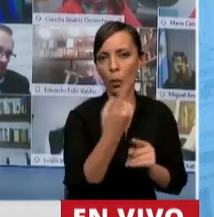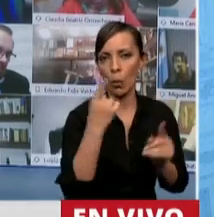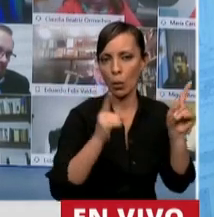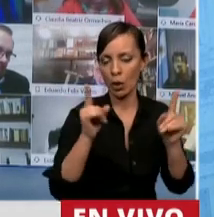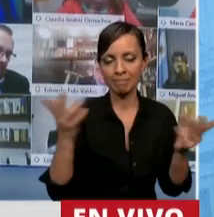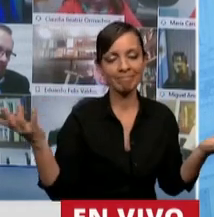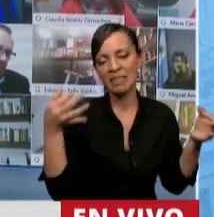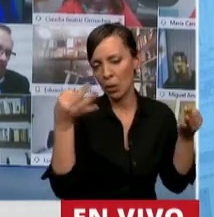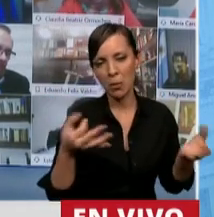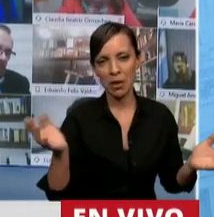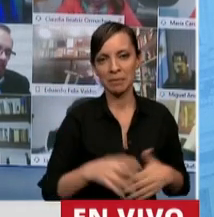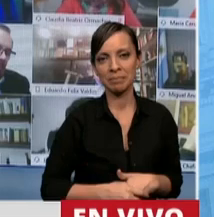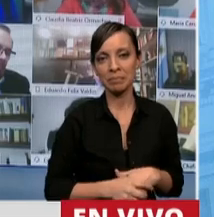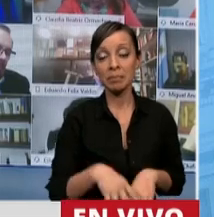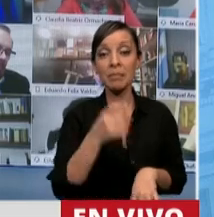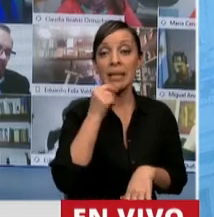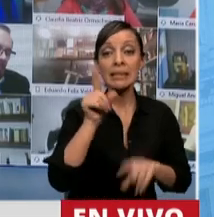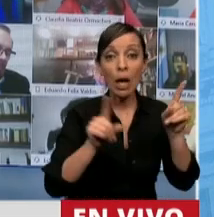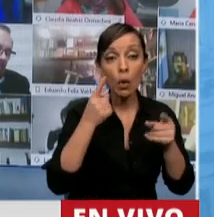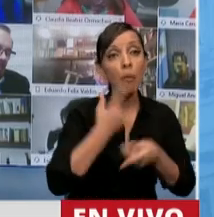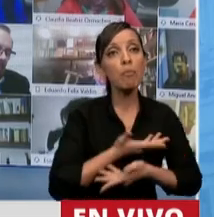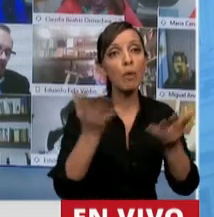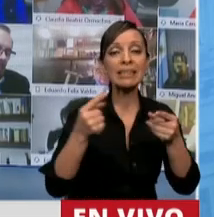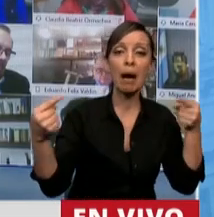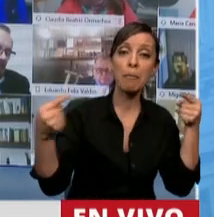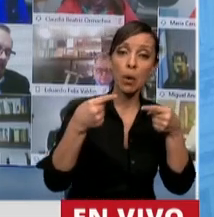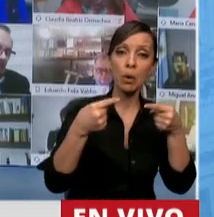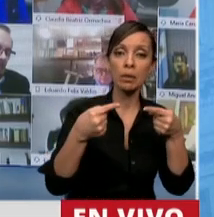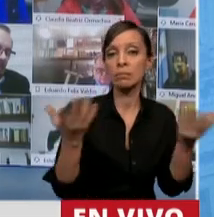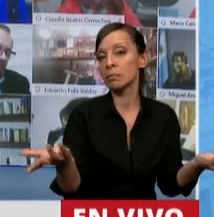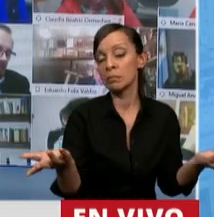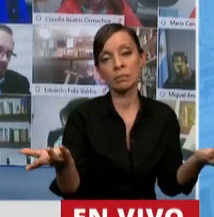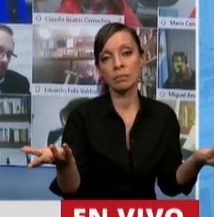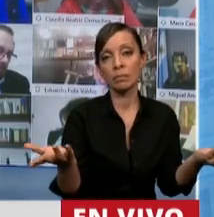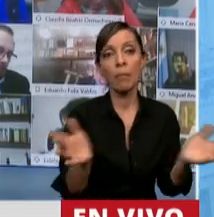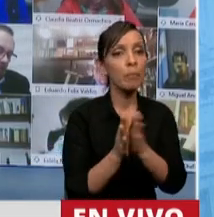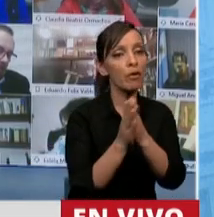que expresen algún disenso alguna vez. Bueno, por favor, rescátense